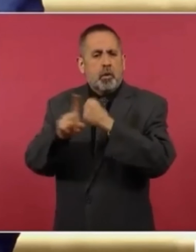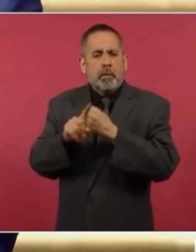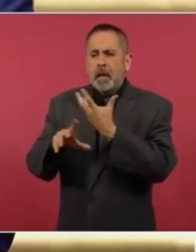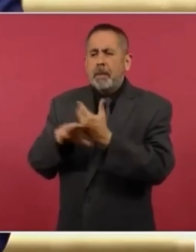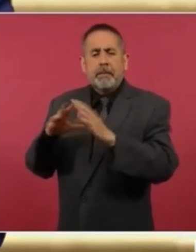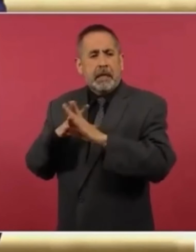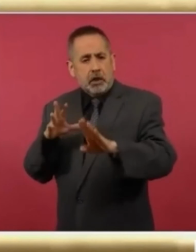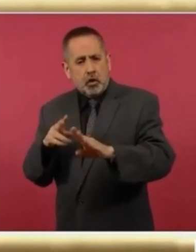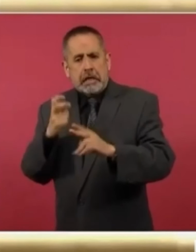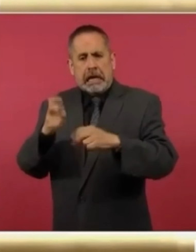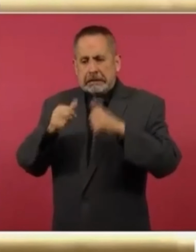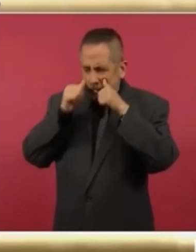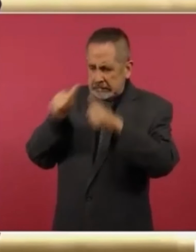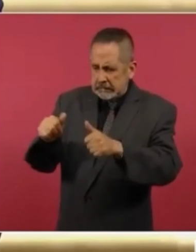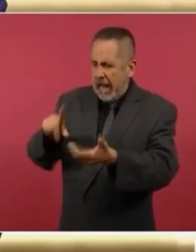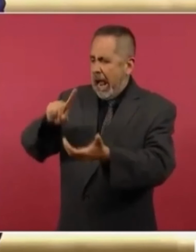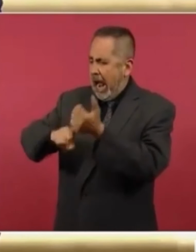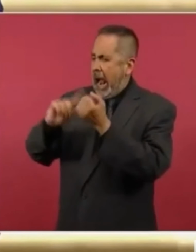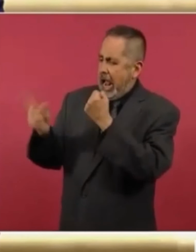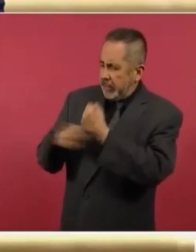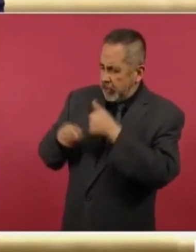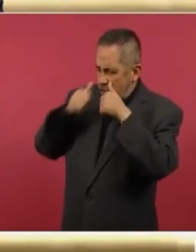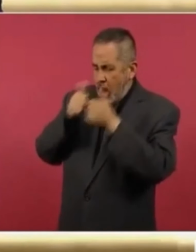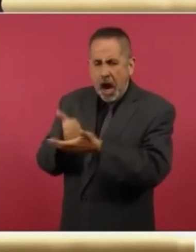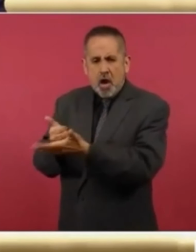con ese enfoque. Hay,